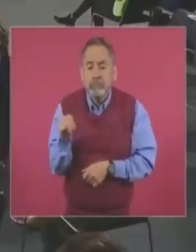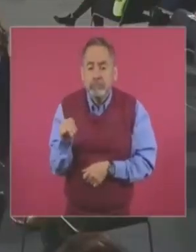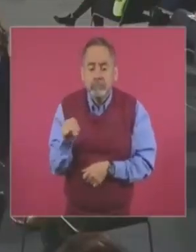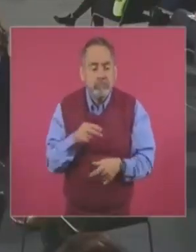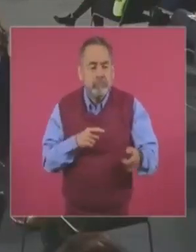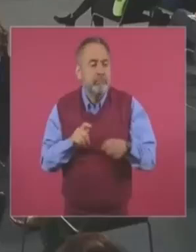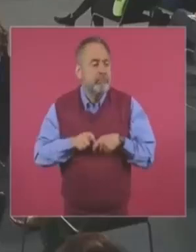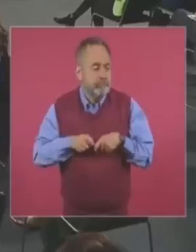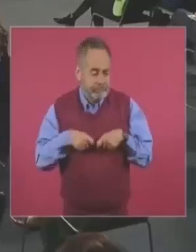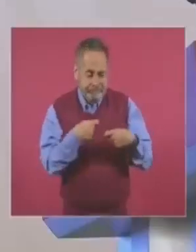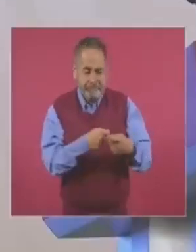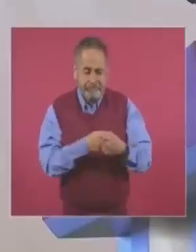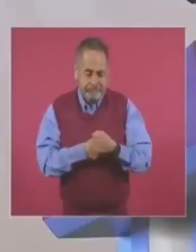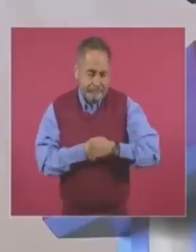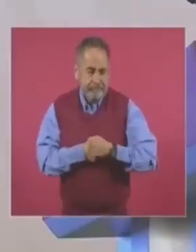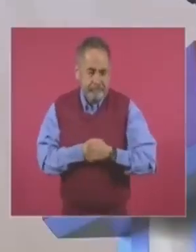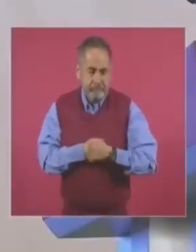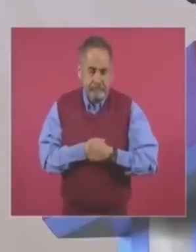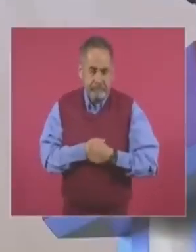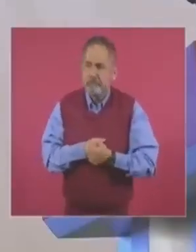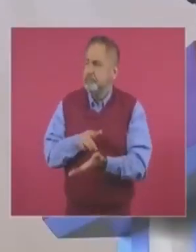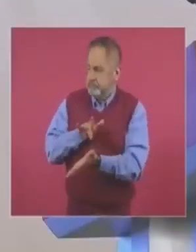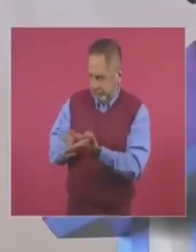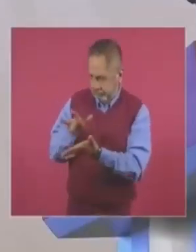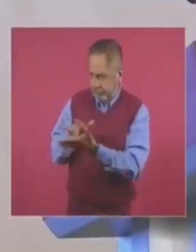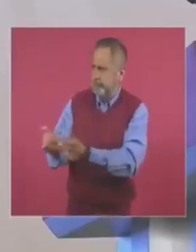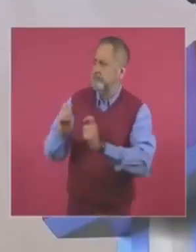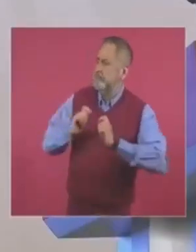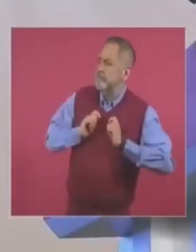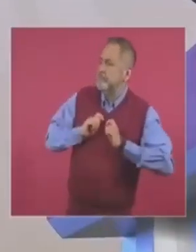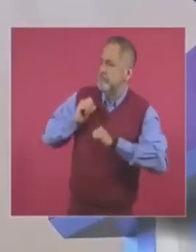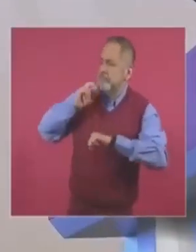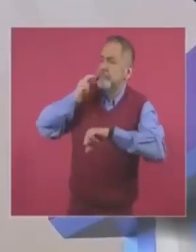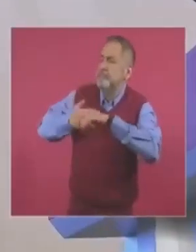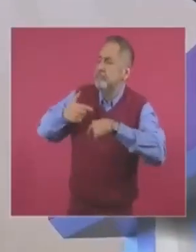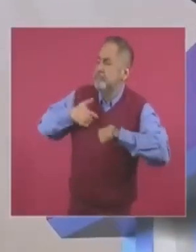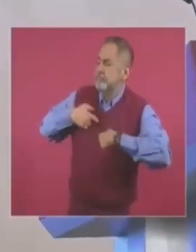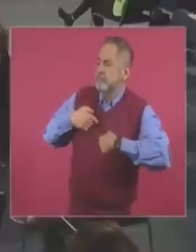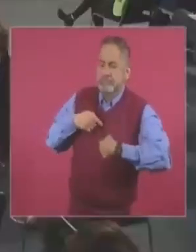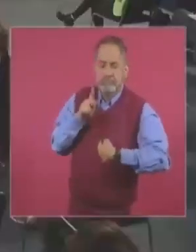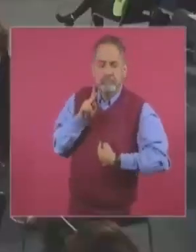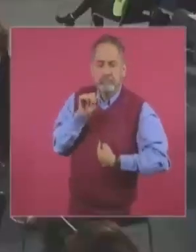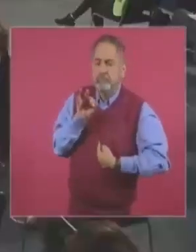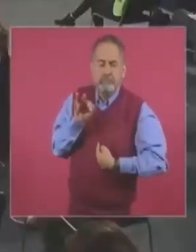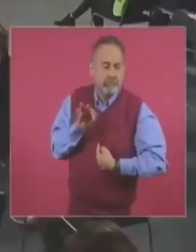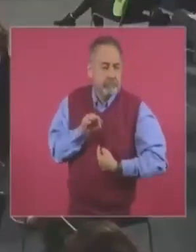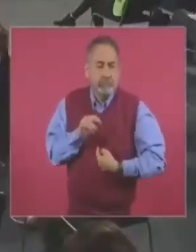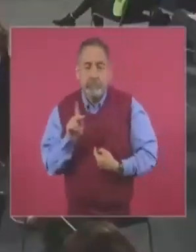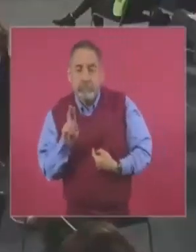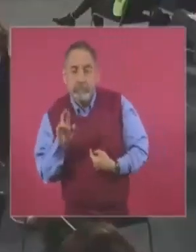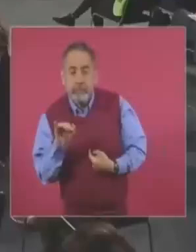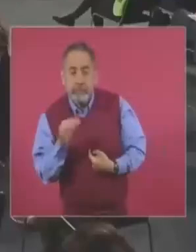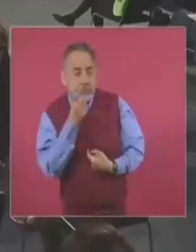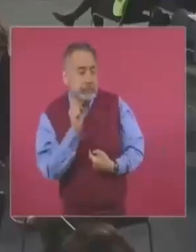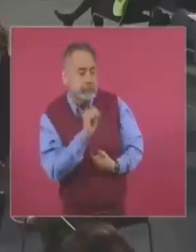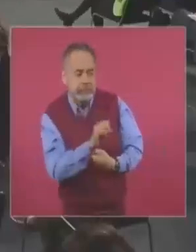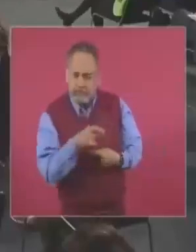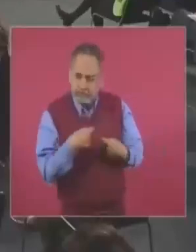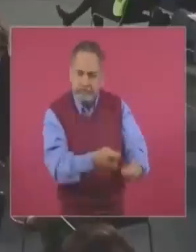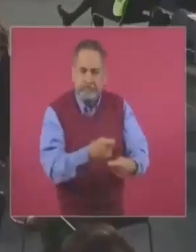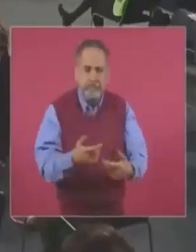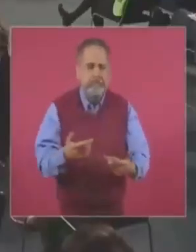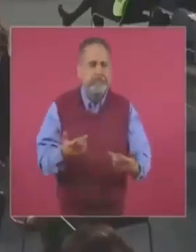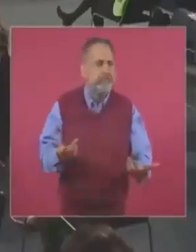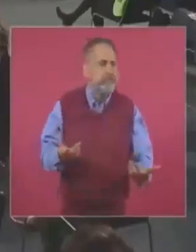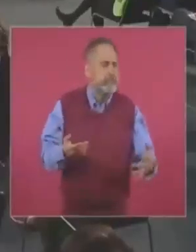recordar que el embajador de Canadá en México se pronunció el mismo 22 de agosto en contra de la reforma